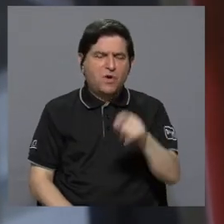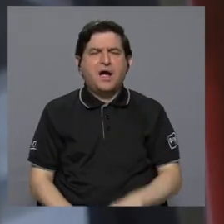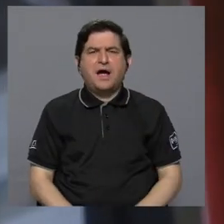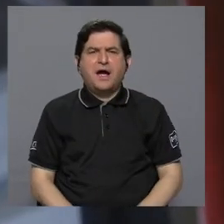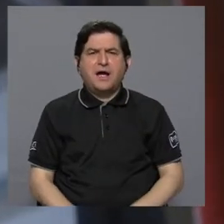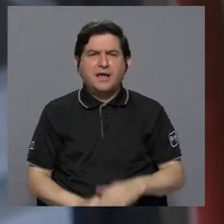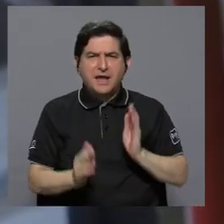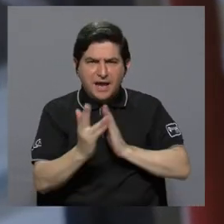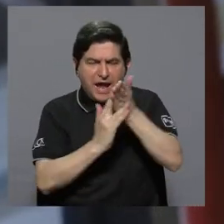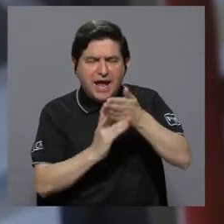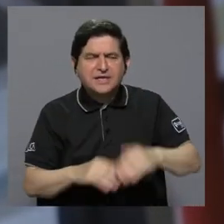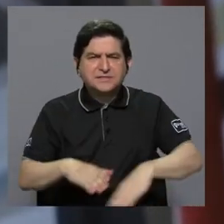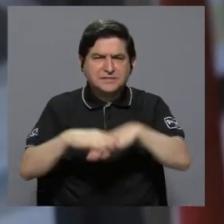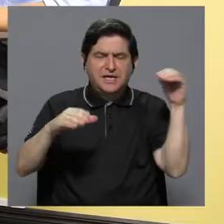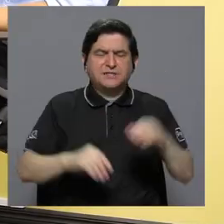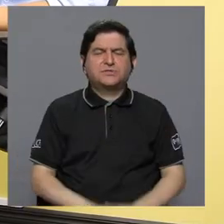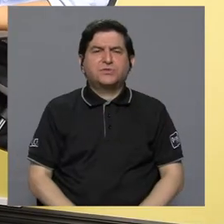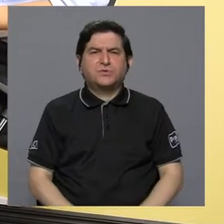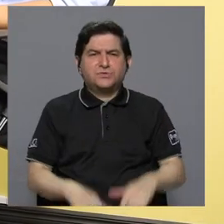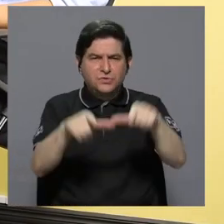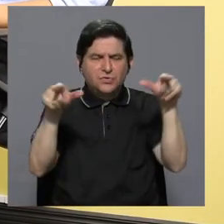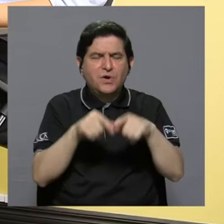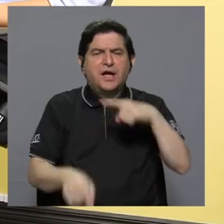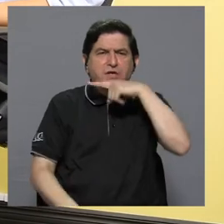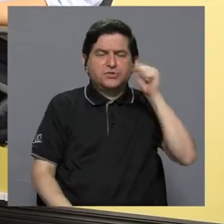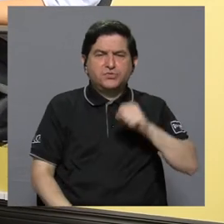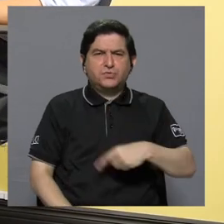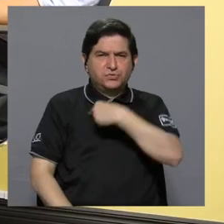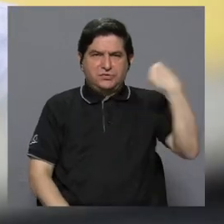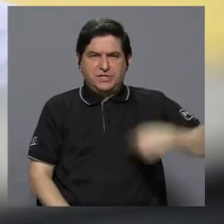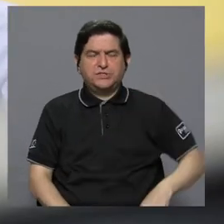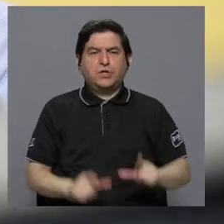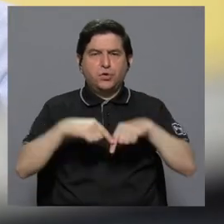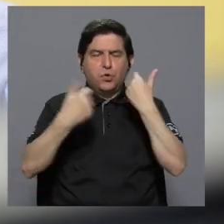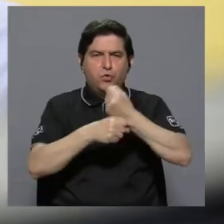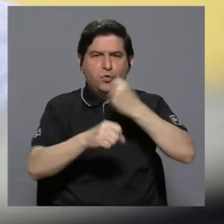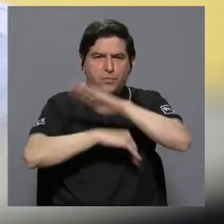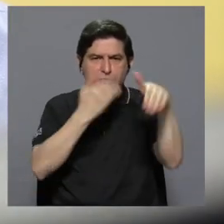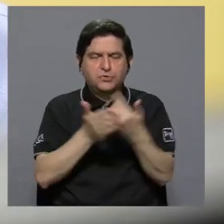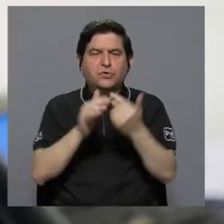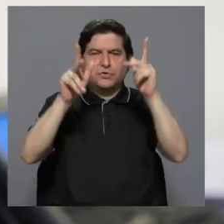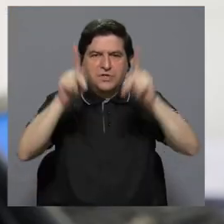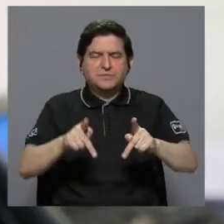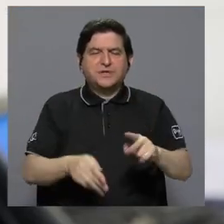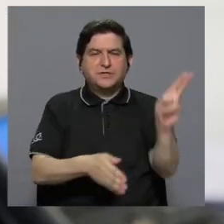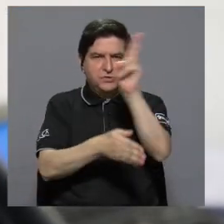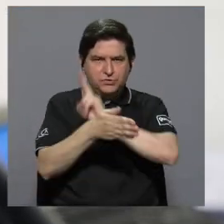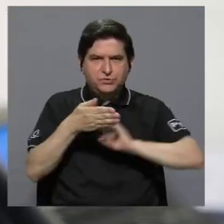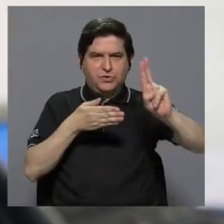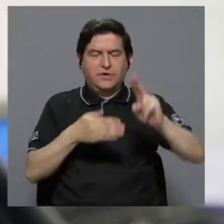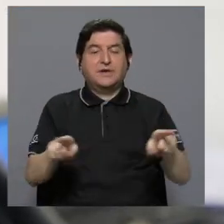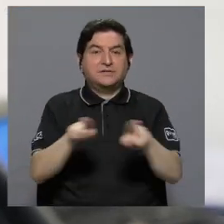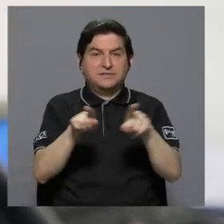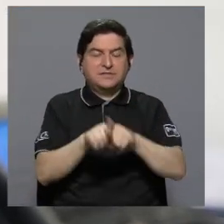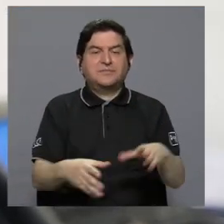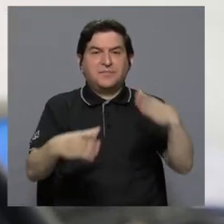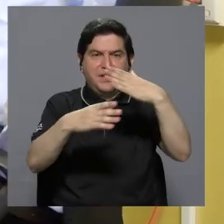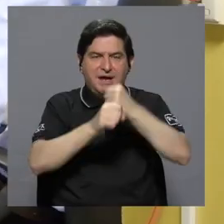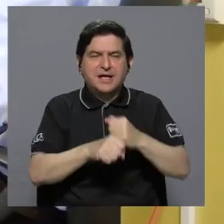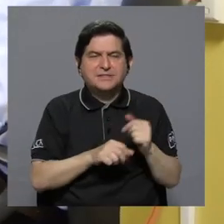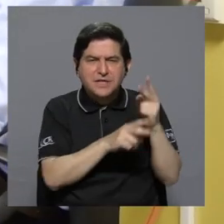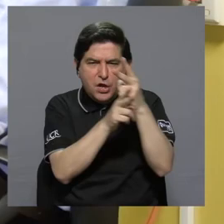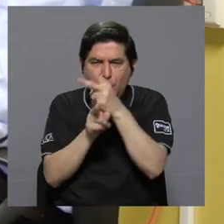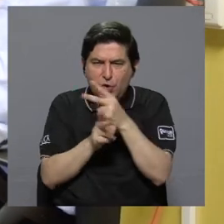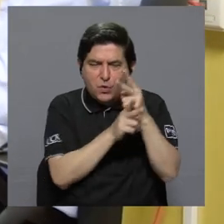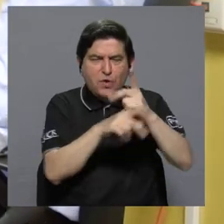externos, dominios de Rusia y China, creó grupos de trabajo con todo el personal de la universidad, y además se realiza un